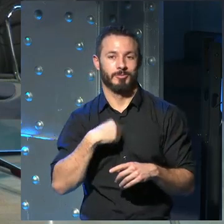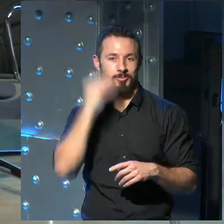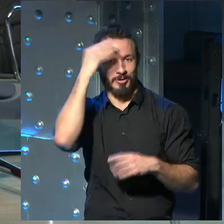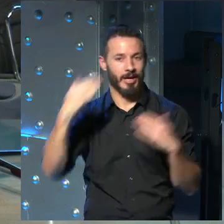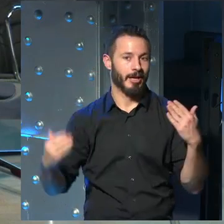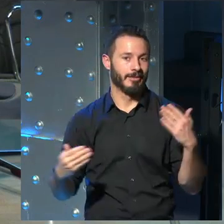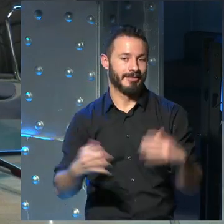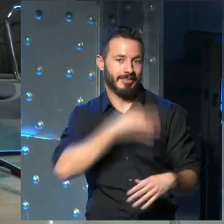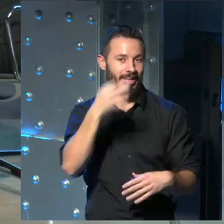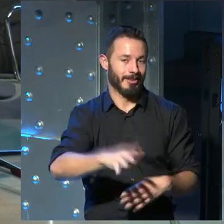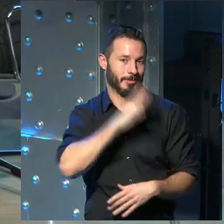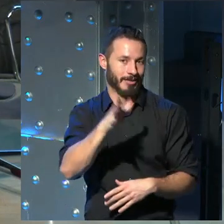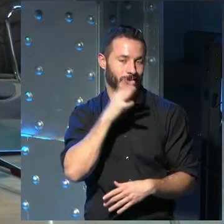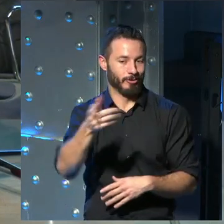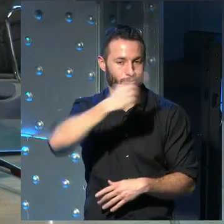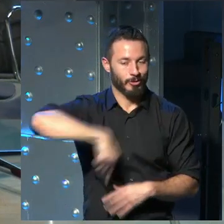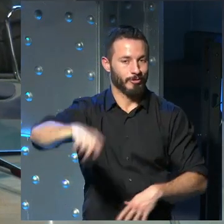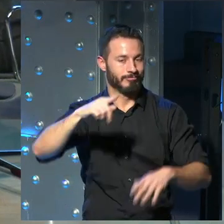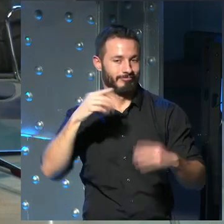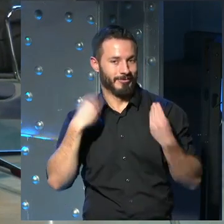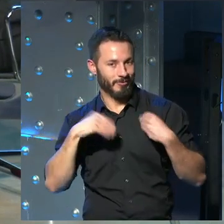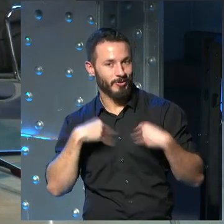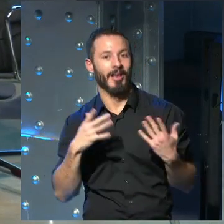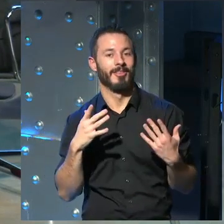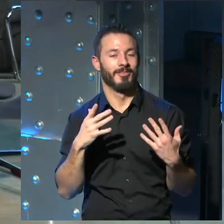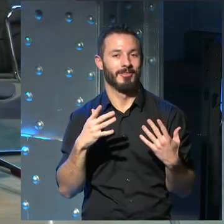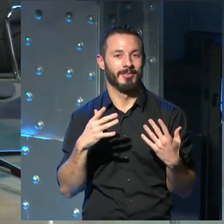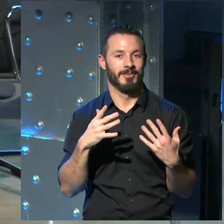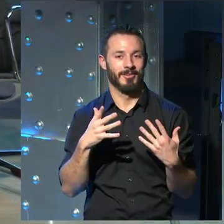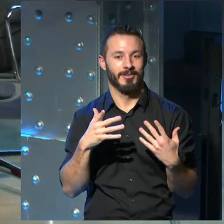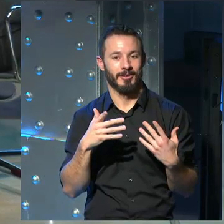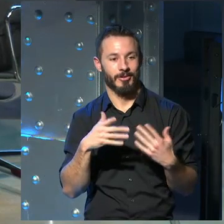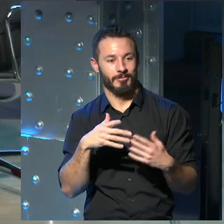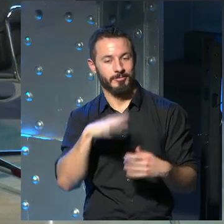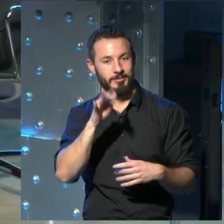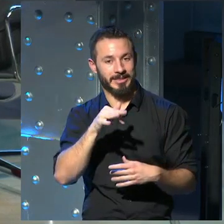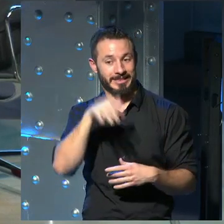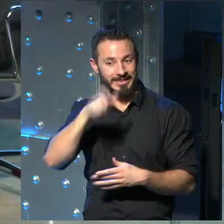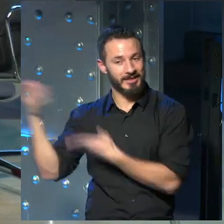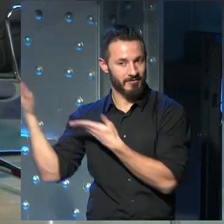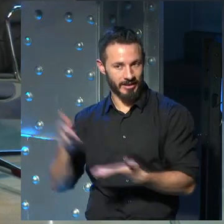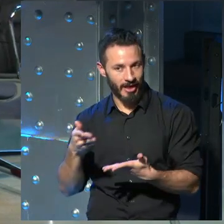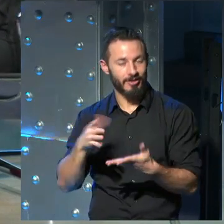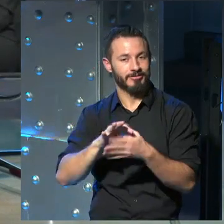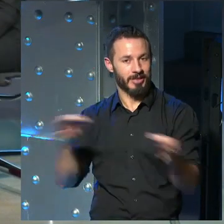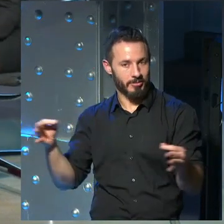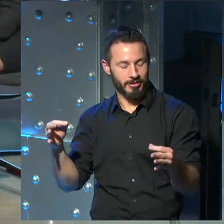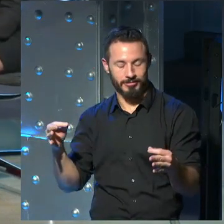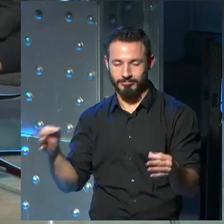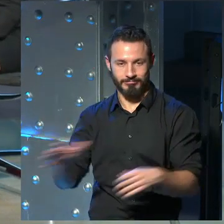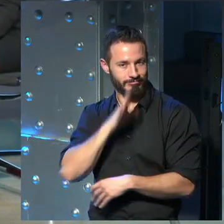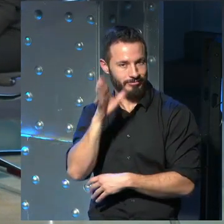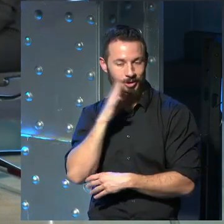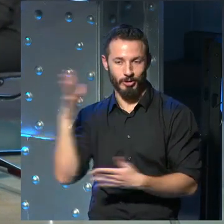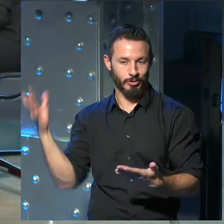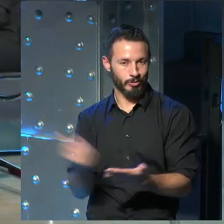maravillosa, una tarde maravillosa. Hemos disfrutado mucho contigo, con tus magníficos invitados y amigos, todos